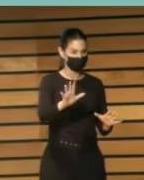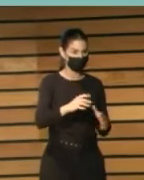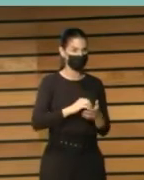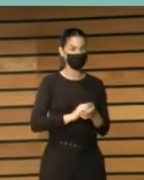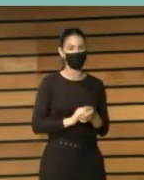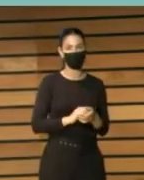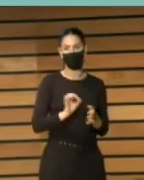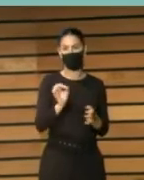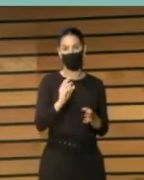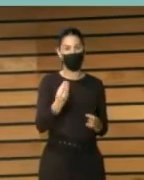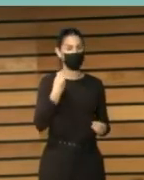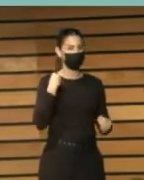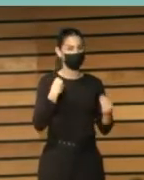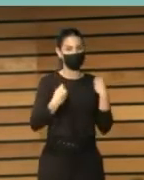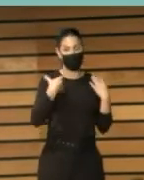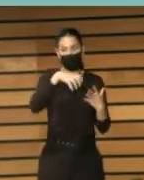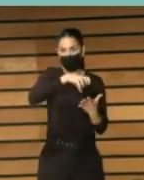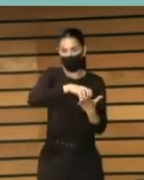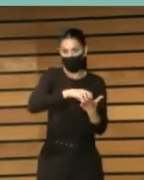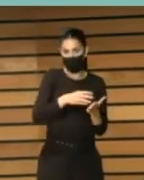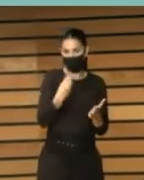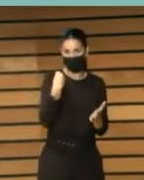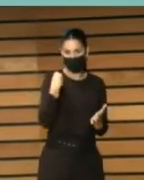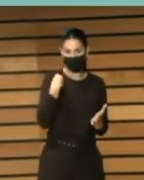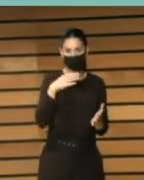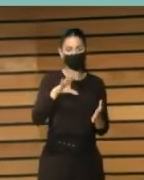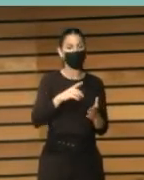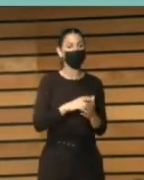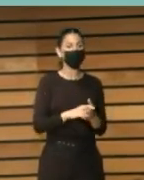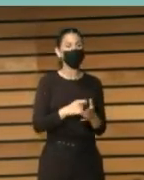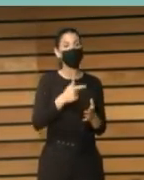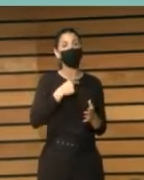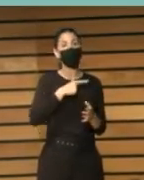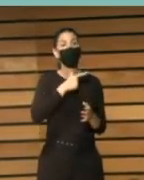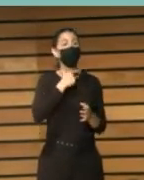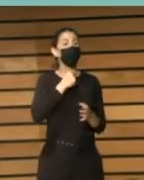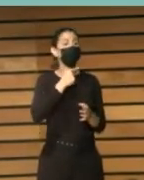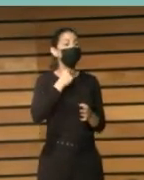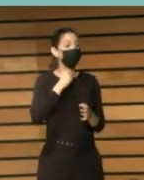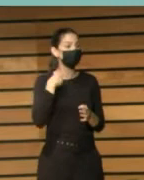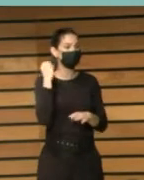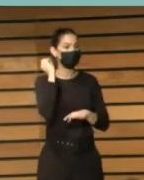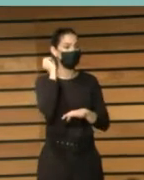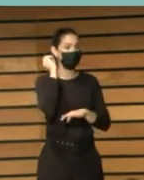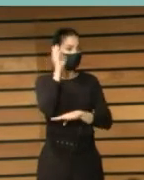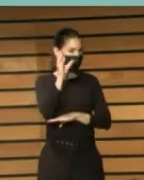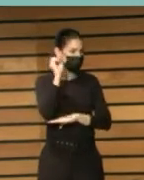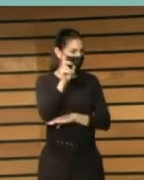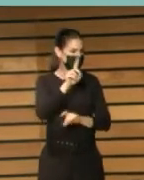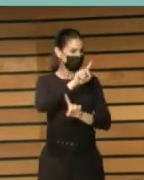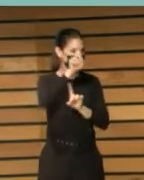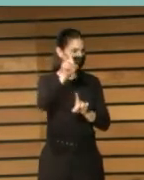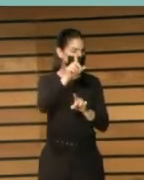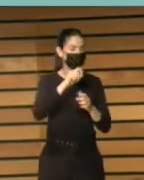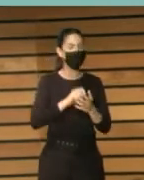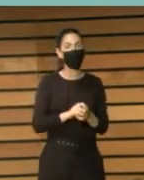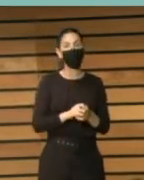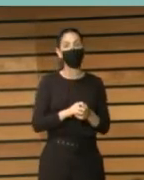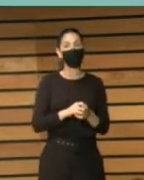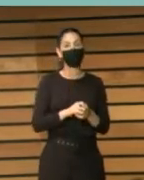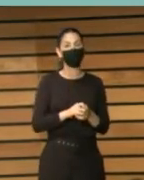si tenéis alguna duda, también me gustaría acabar con las preguntas a los ponentes de cómo puede ayudar